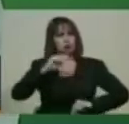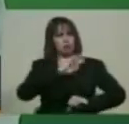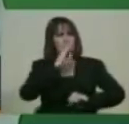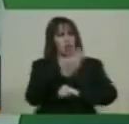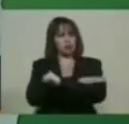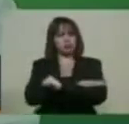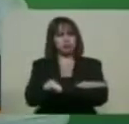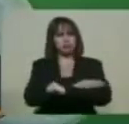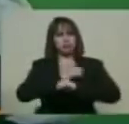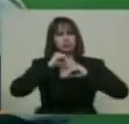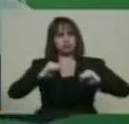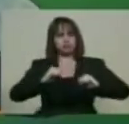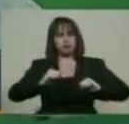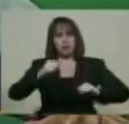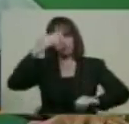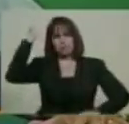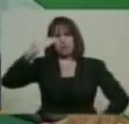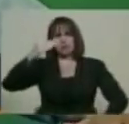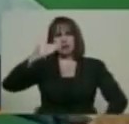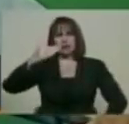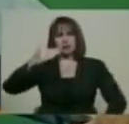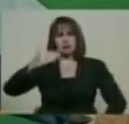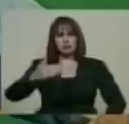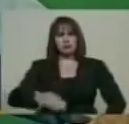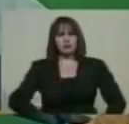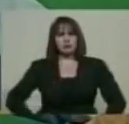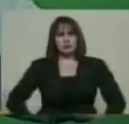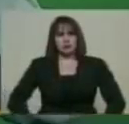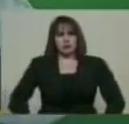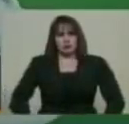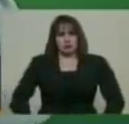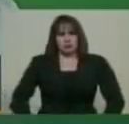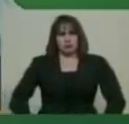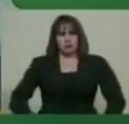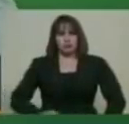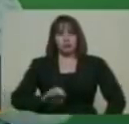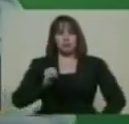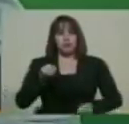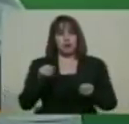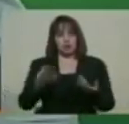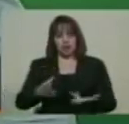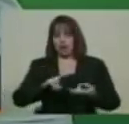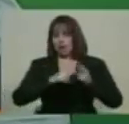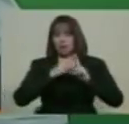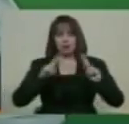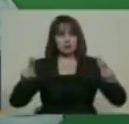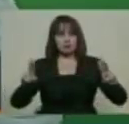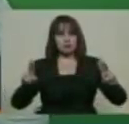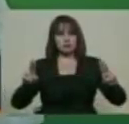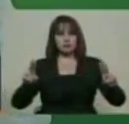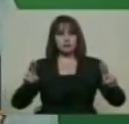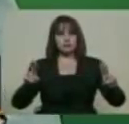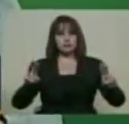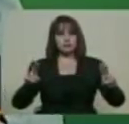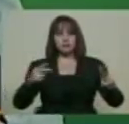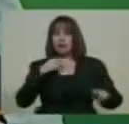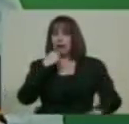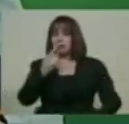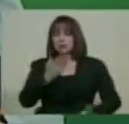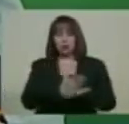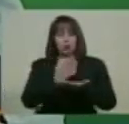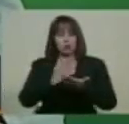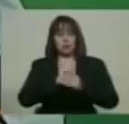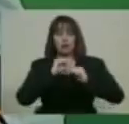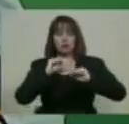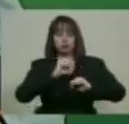poderosísimo poder militar para la paz. Siempre hay que decirlo. Cuando hablamos de poder